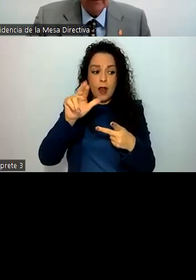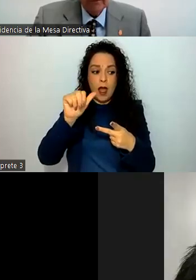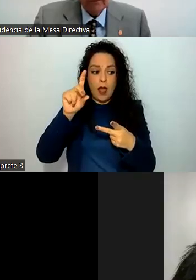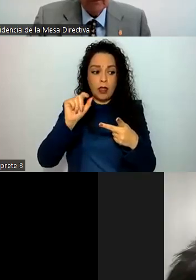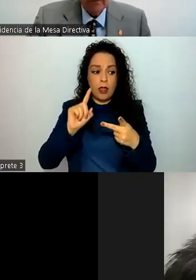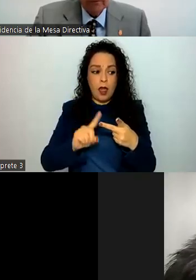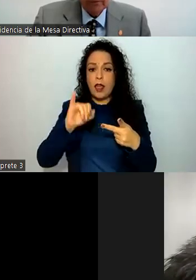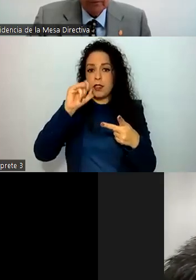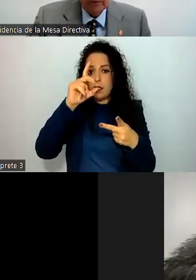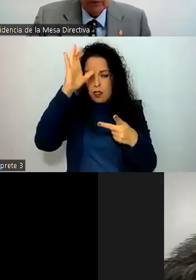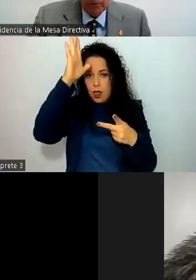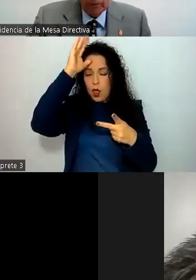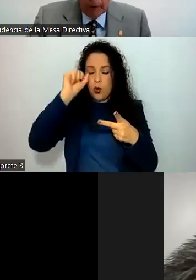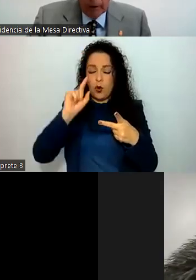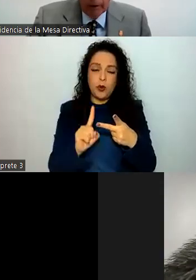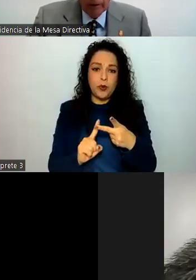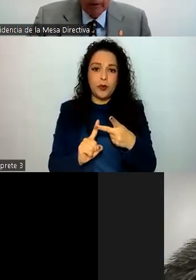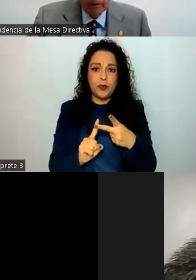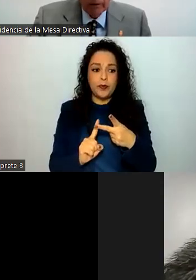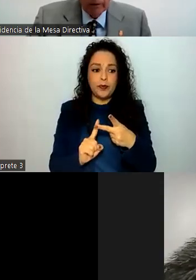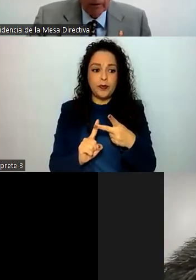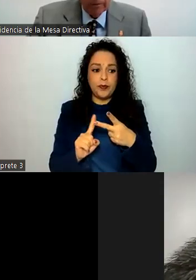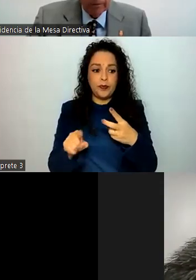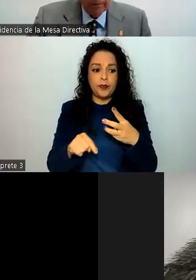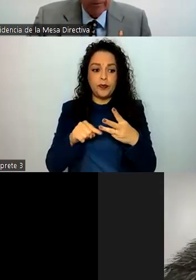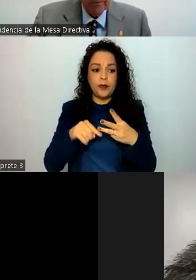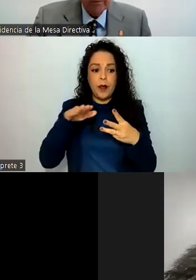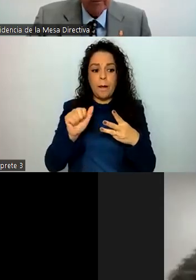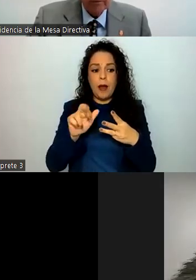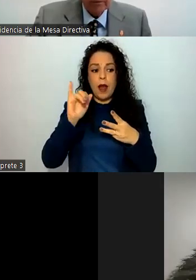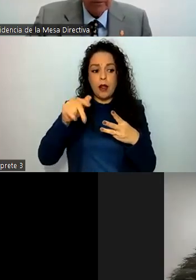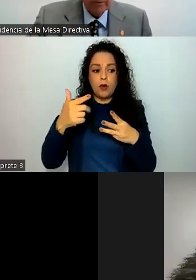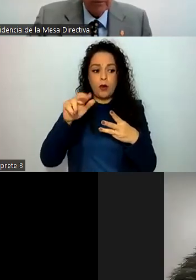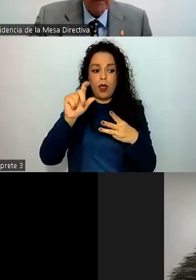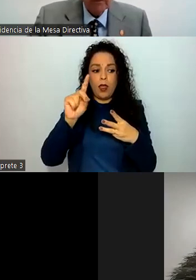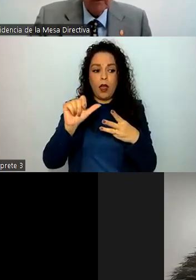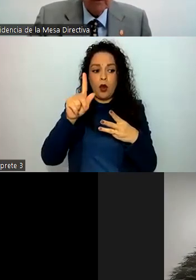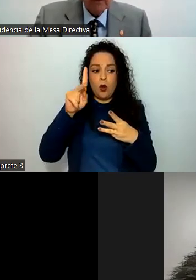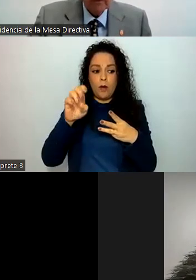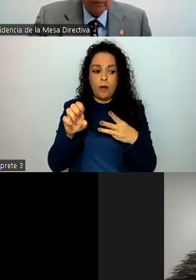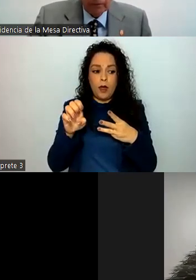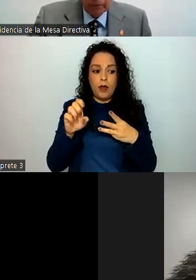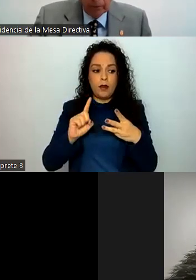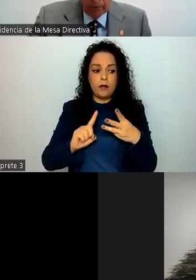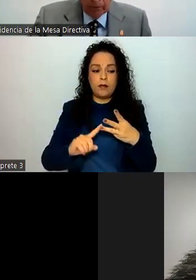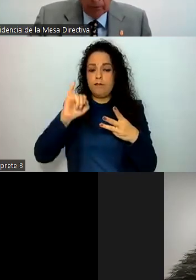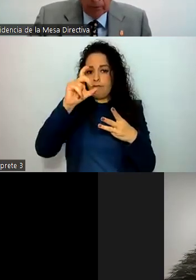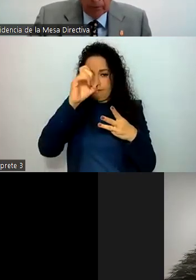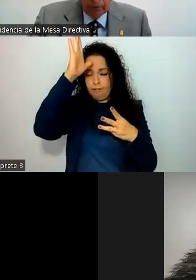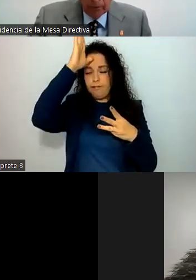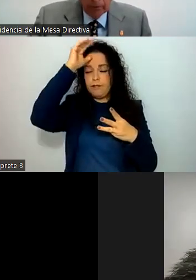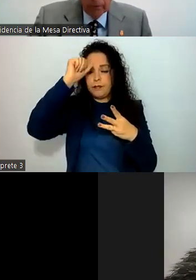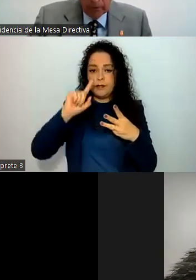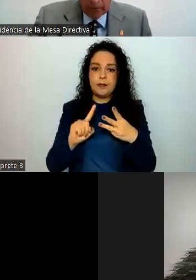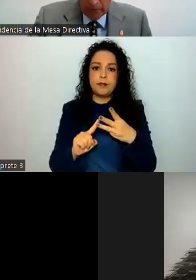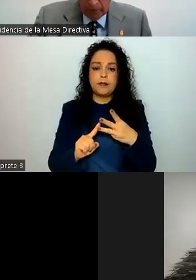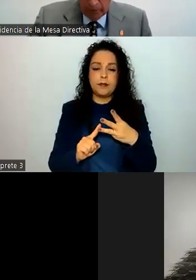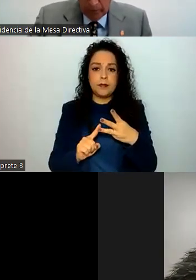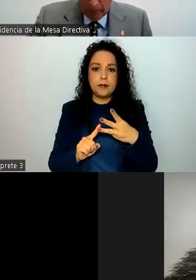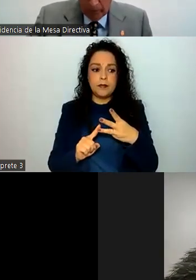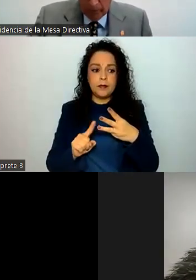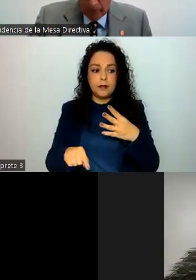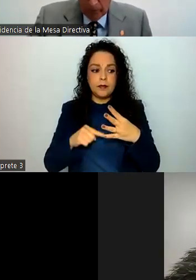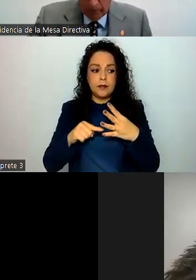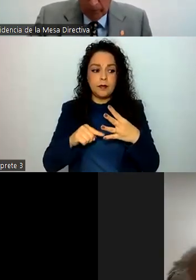en pro. Diputada María Guadalupe Chávez Contreras. Chávez Contreras a favor.